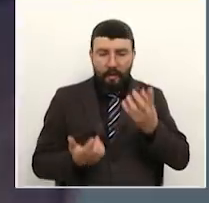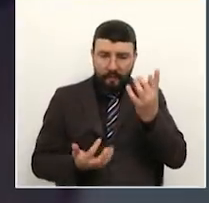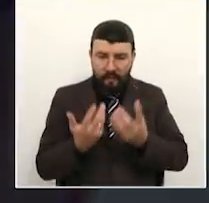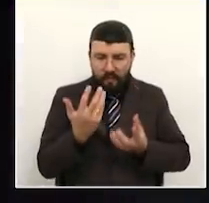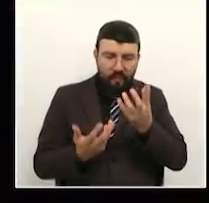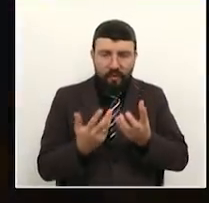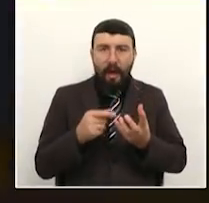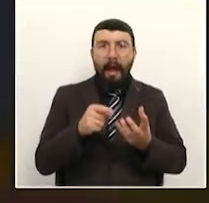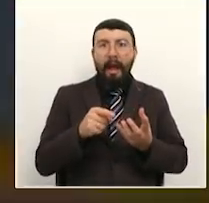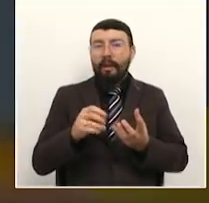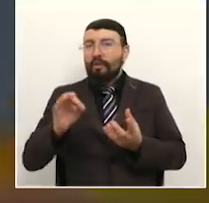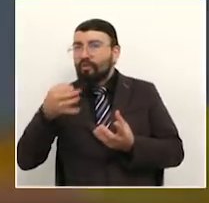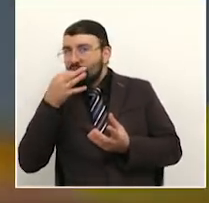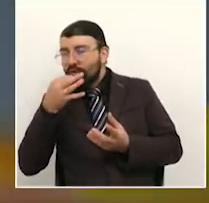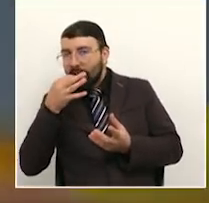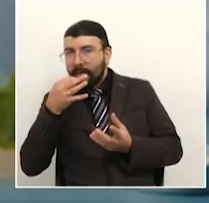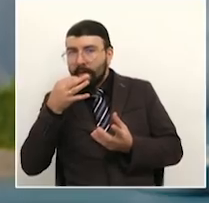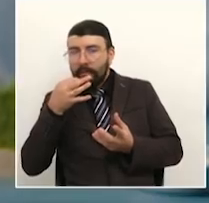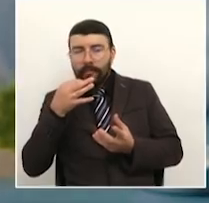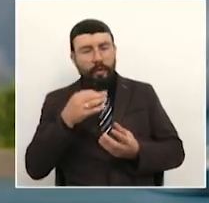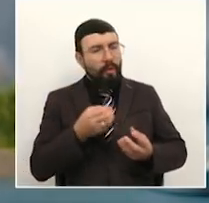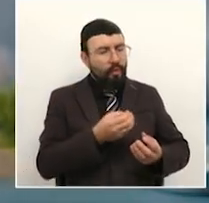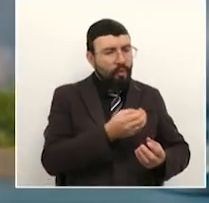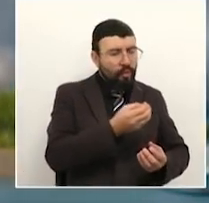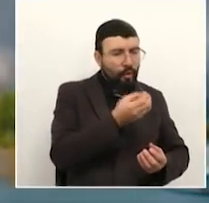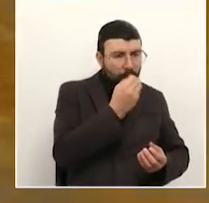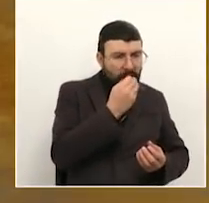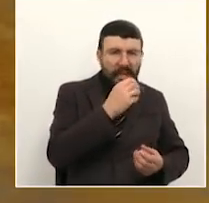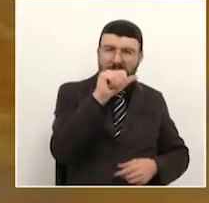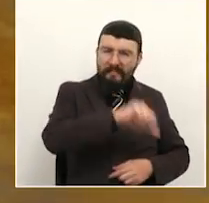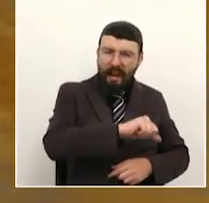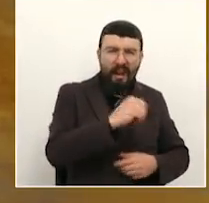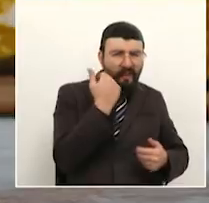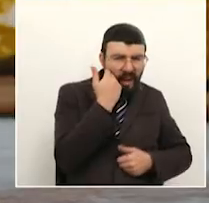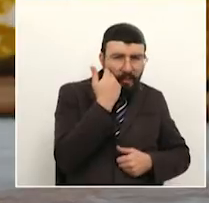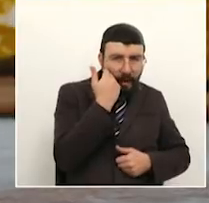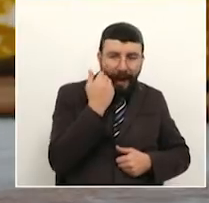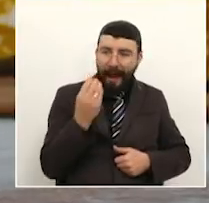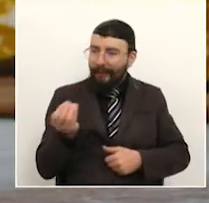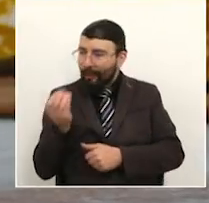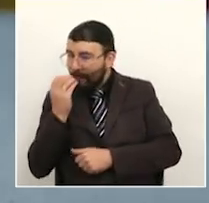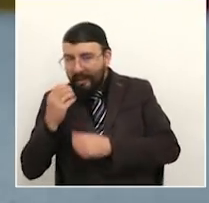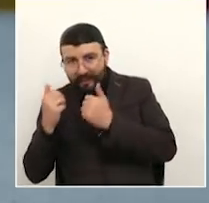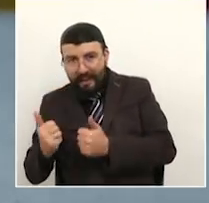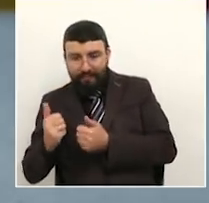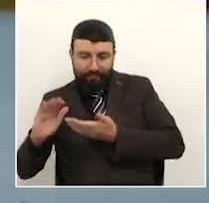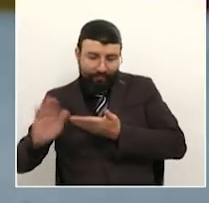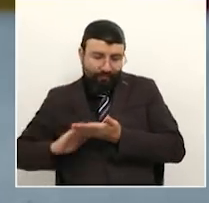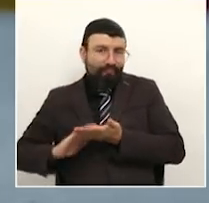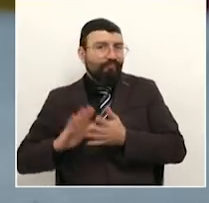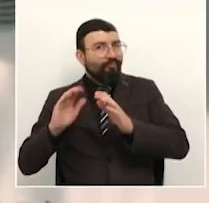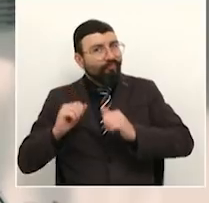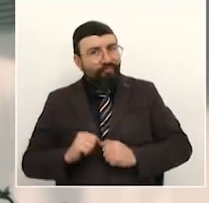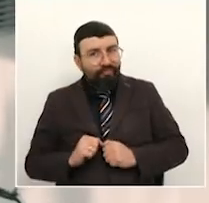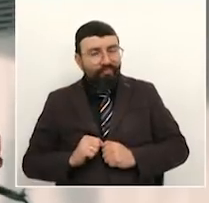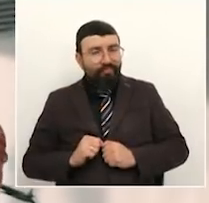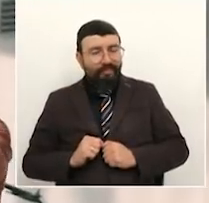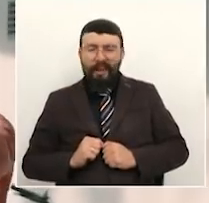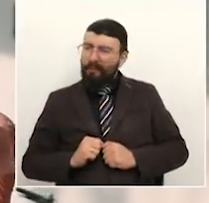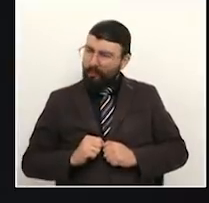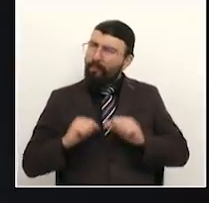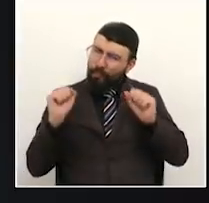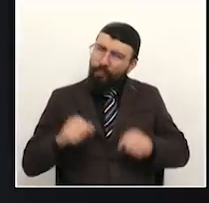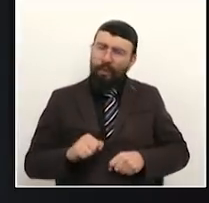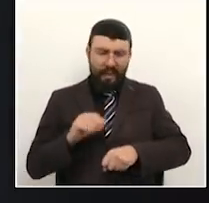farmacia si la comida mala no se enferma la comida buena nos alivia uno dice si se puede